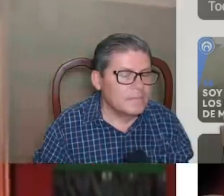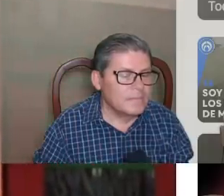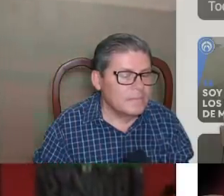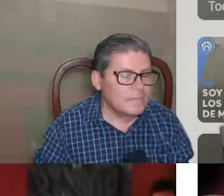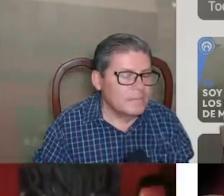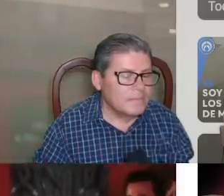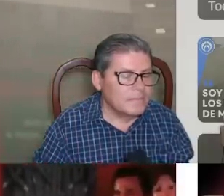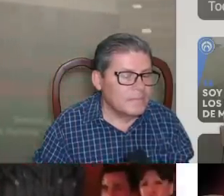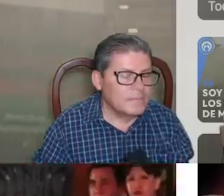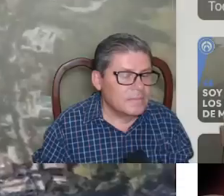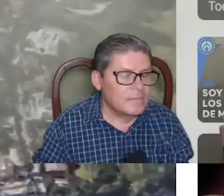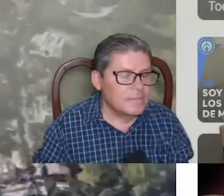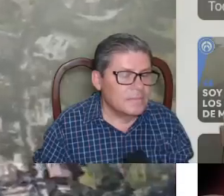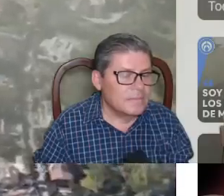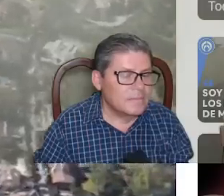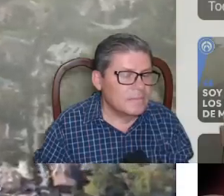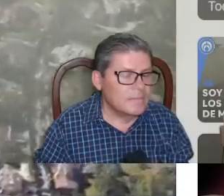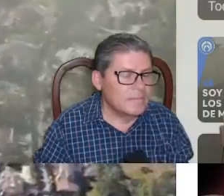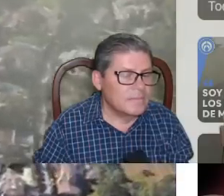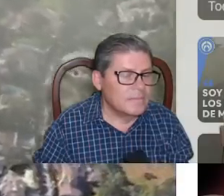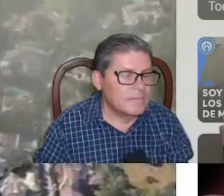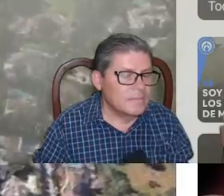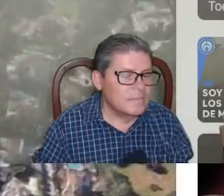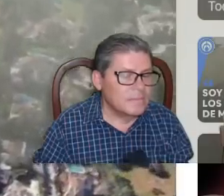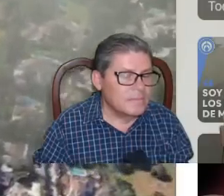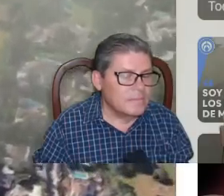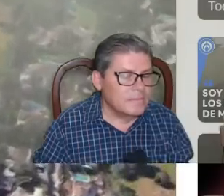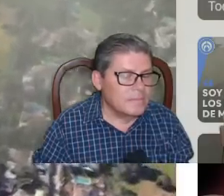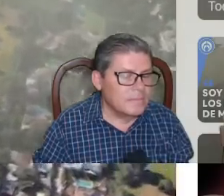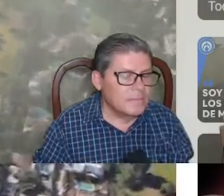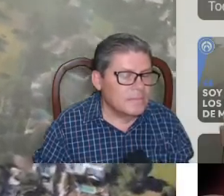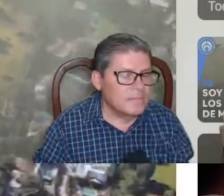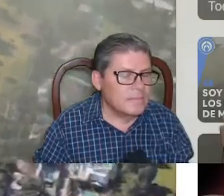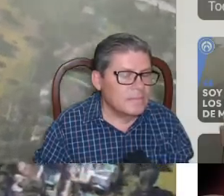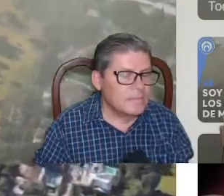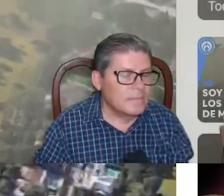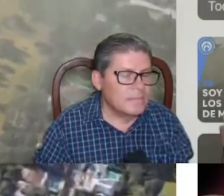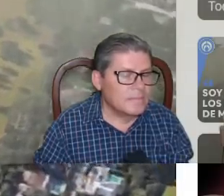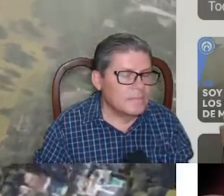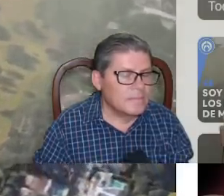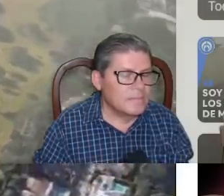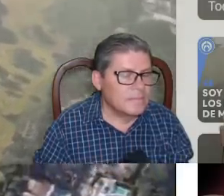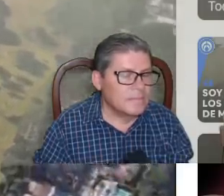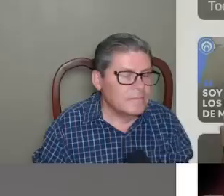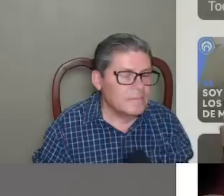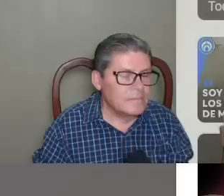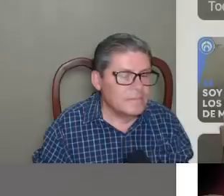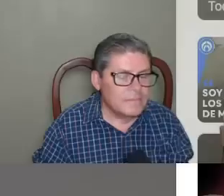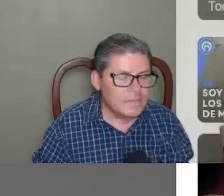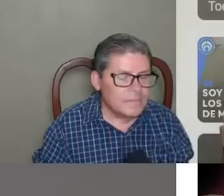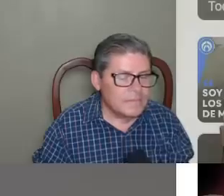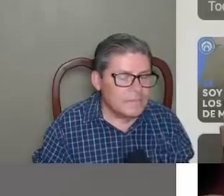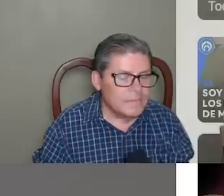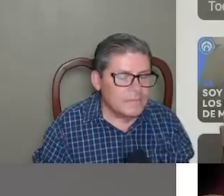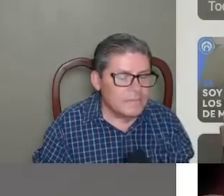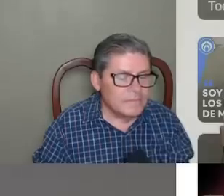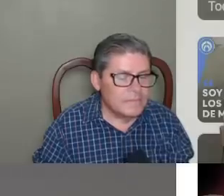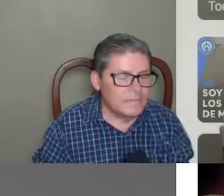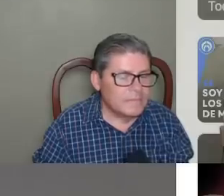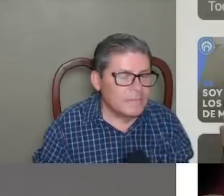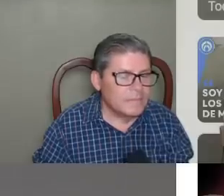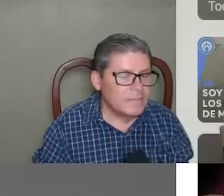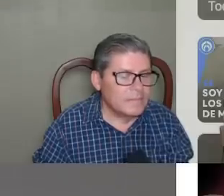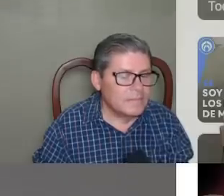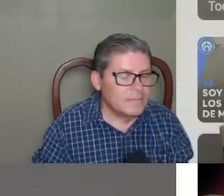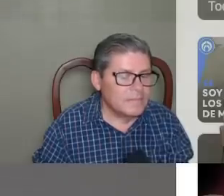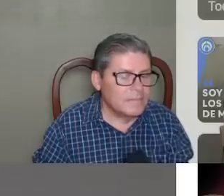2.300 euros de una suite en el Marbella Club Hotel Golf Resort and Spa, en la que se alojó el